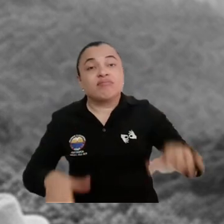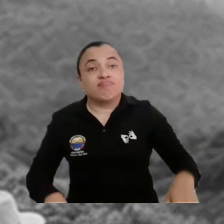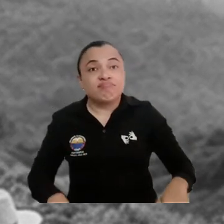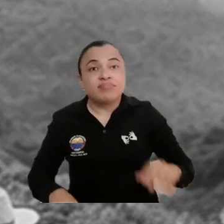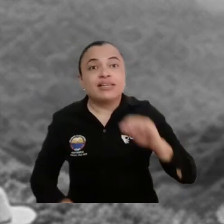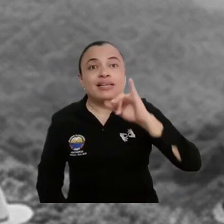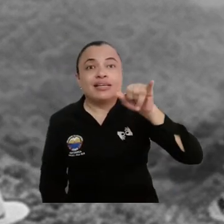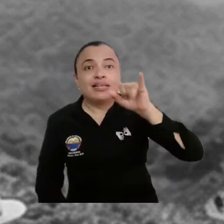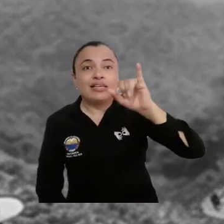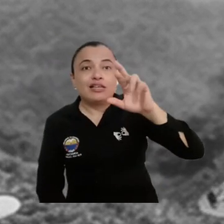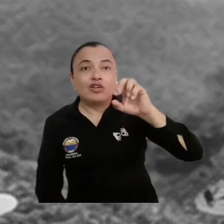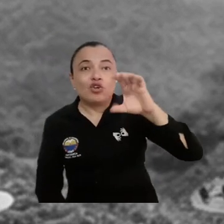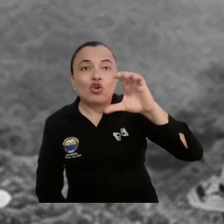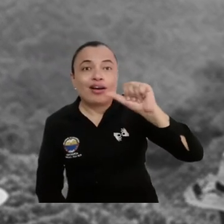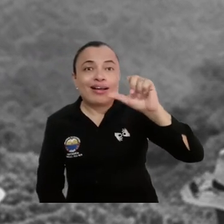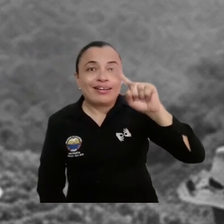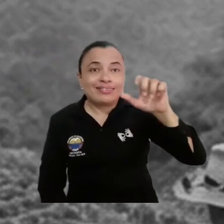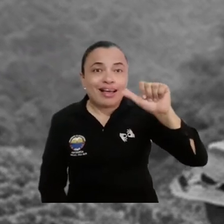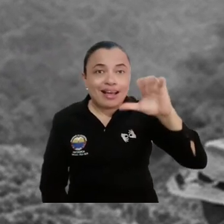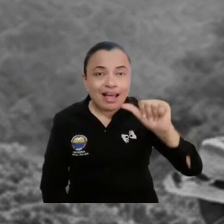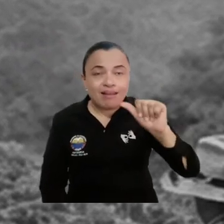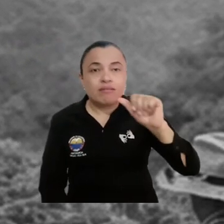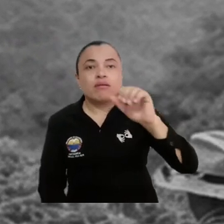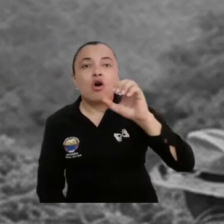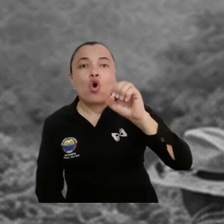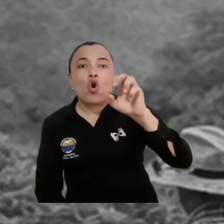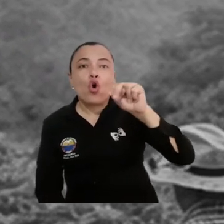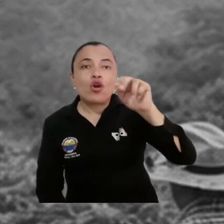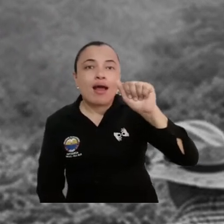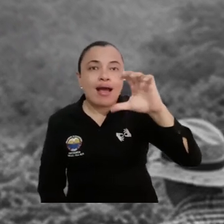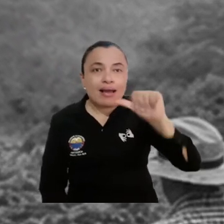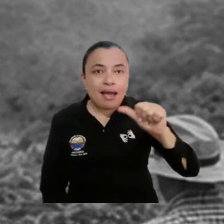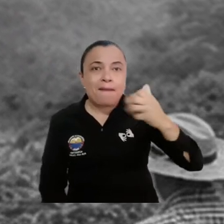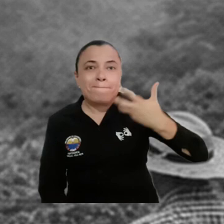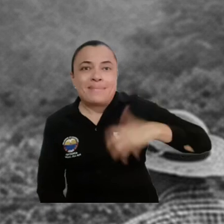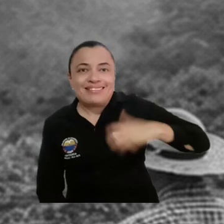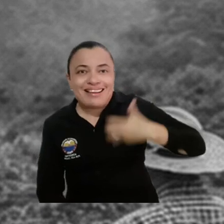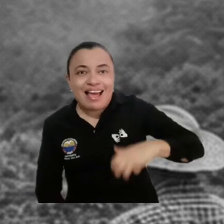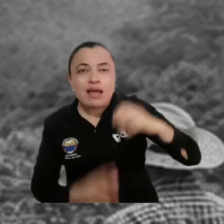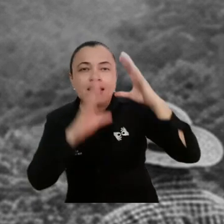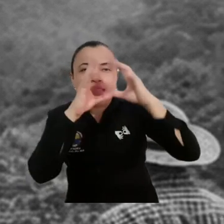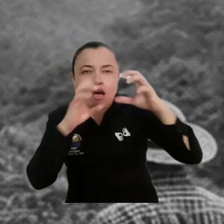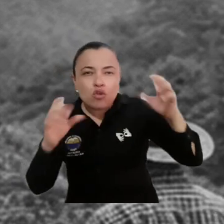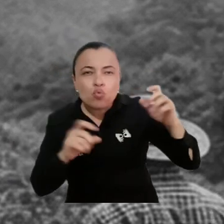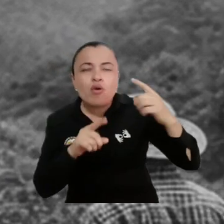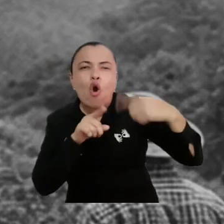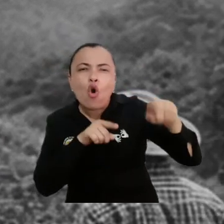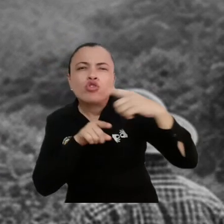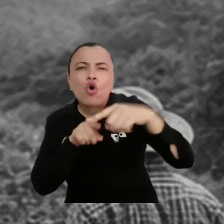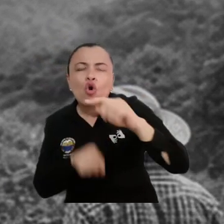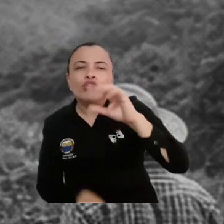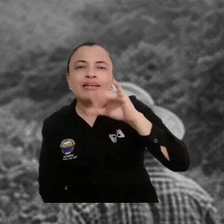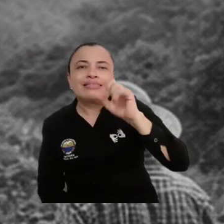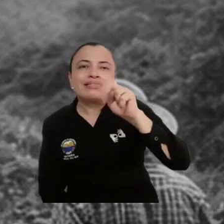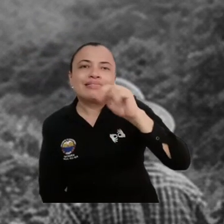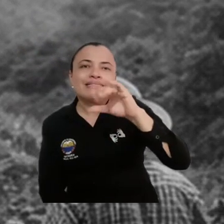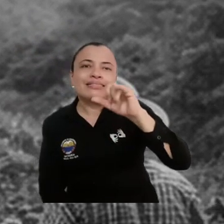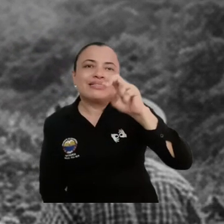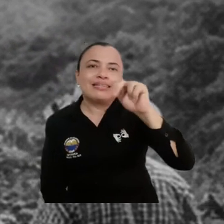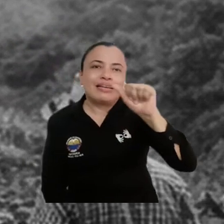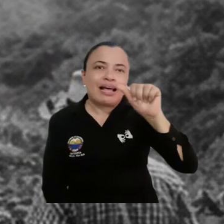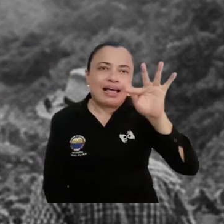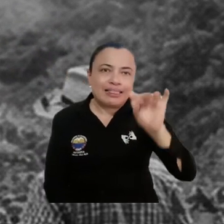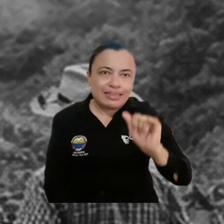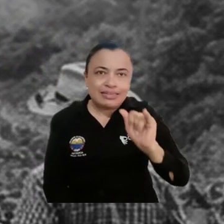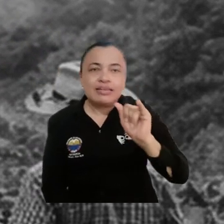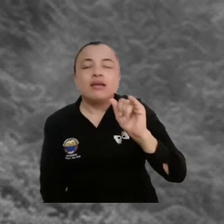Jirocasaca, Onaca, Manzanares, Las Nubes u otras como Cincinnati o La Victoria funcionaban